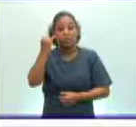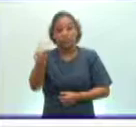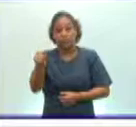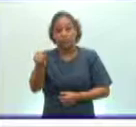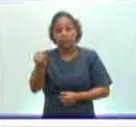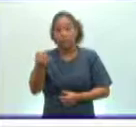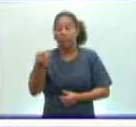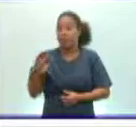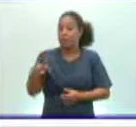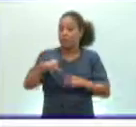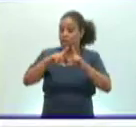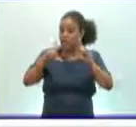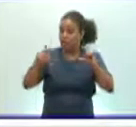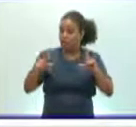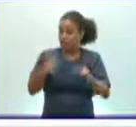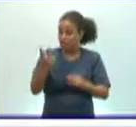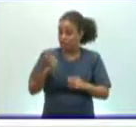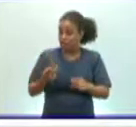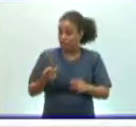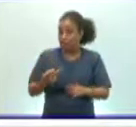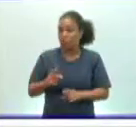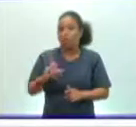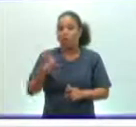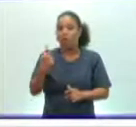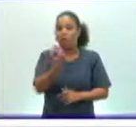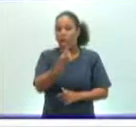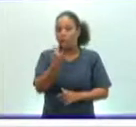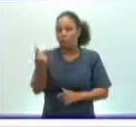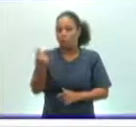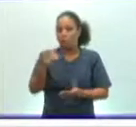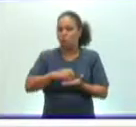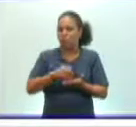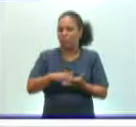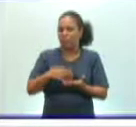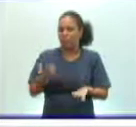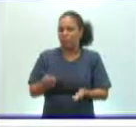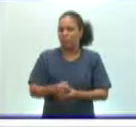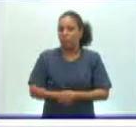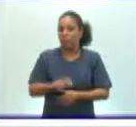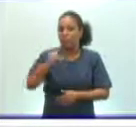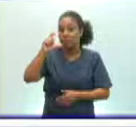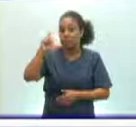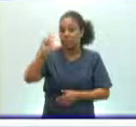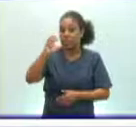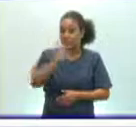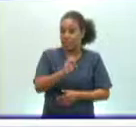en nuestra figura cada uno de los segmentos. C,